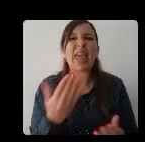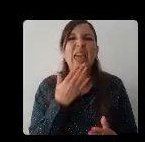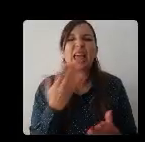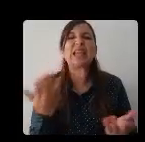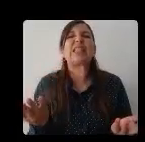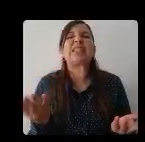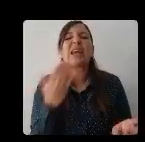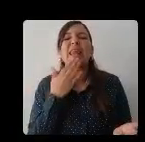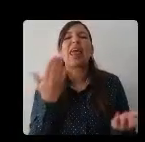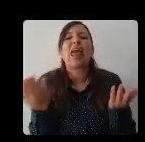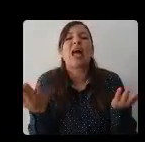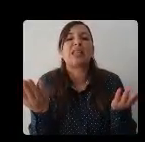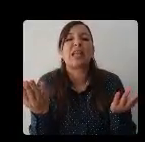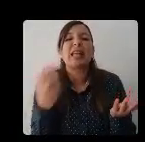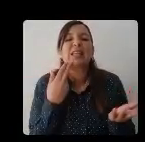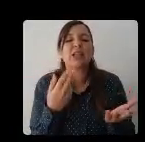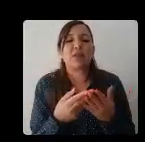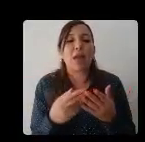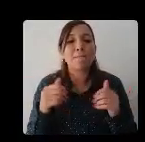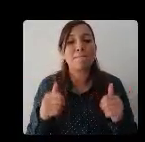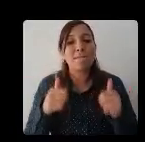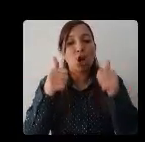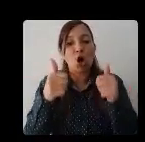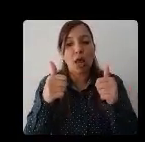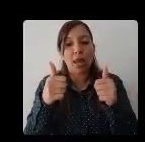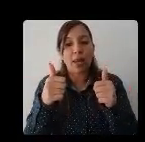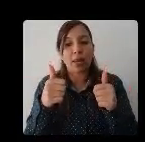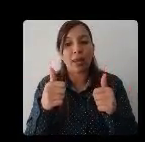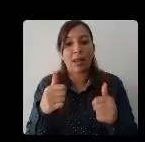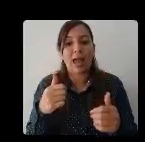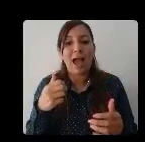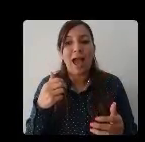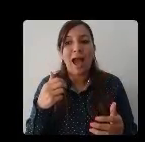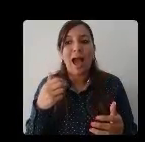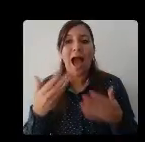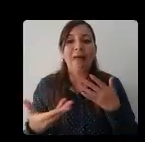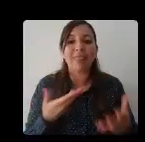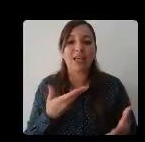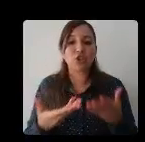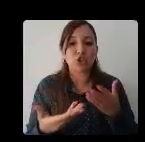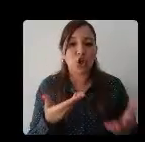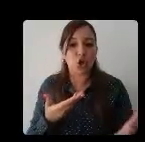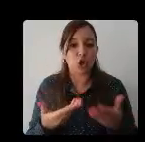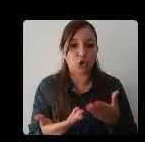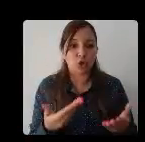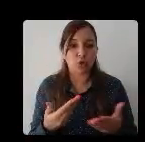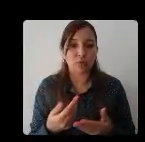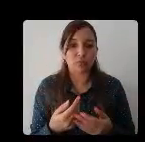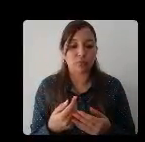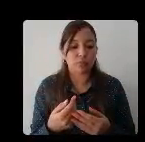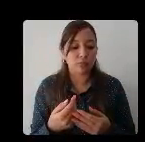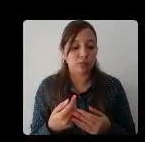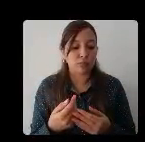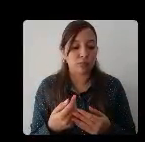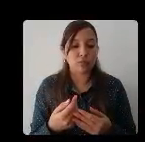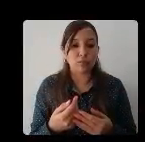nuestros clientes y también implementar, o terminar de implementar nuestra casita, ¿no? Y para